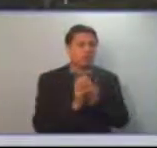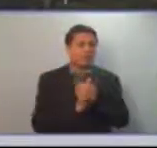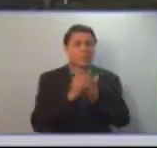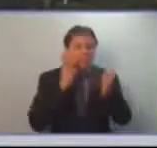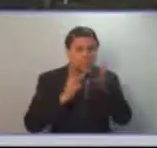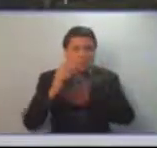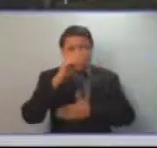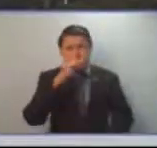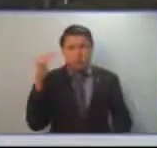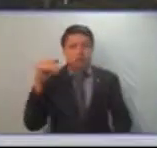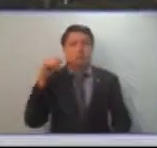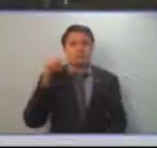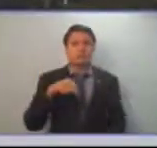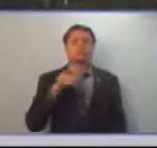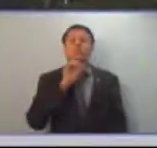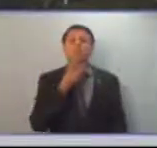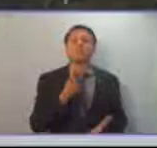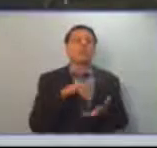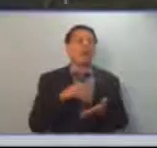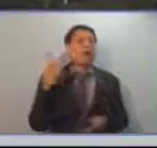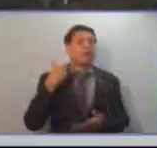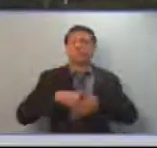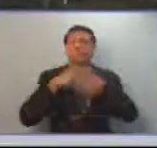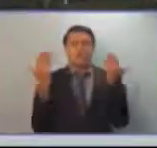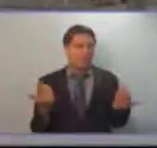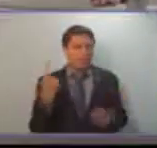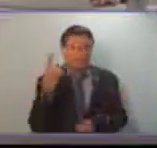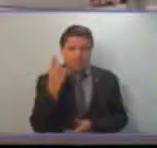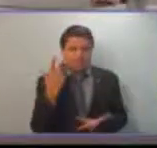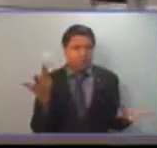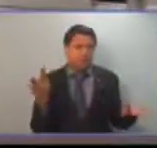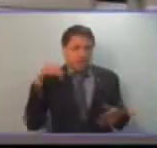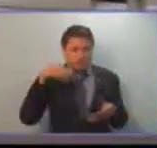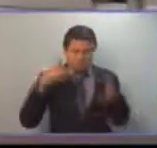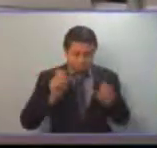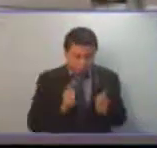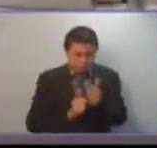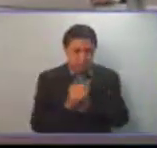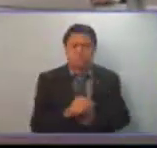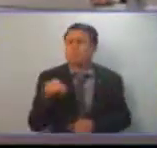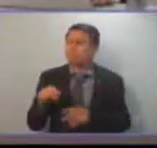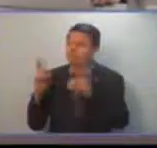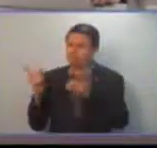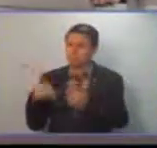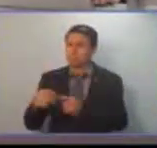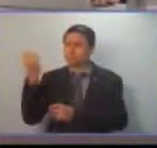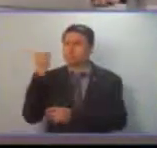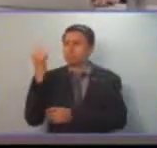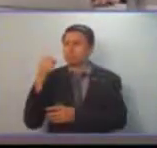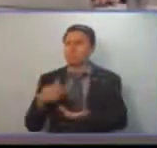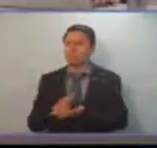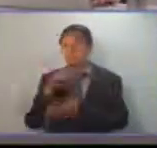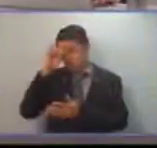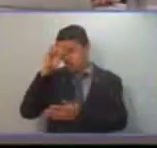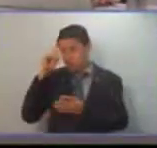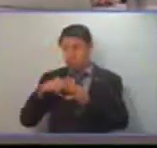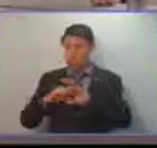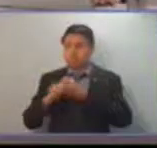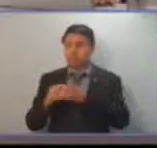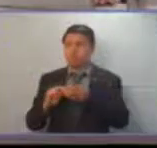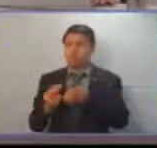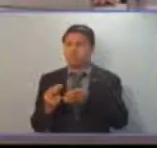país. Esto, repito, no existía antes. Hay un punto aquí importante dentro del trabajo de la